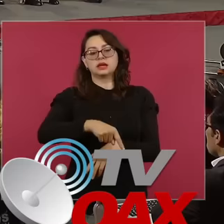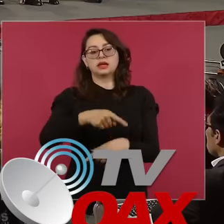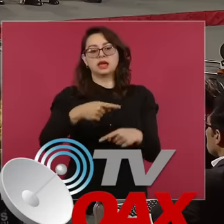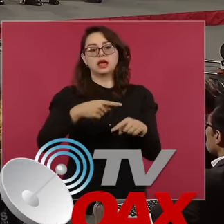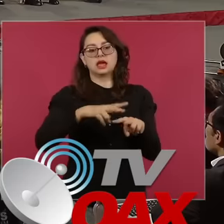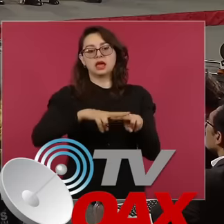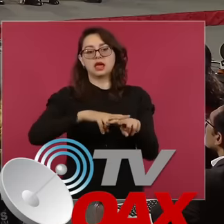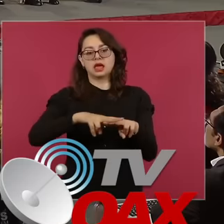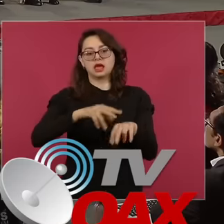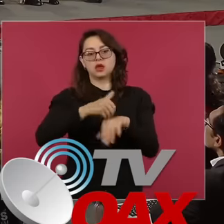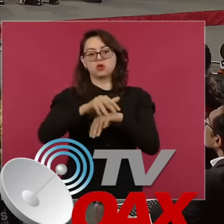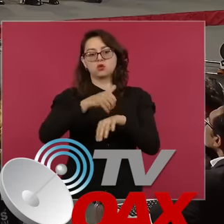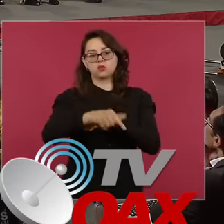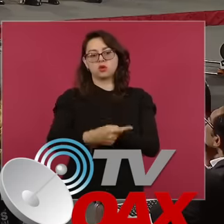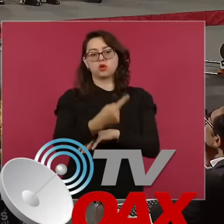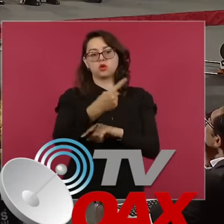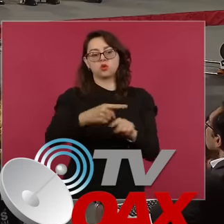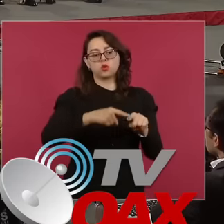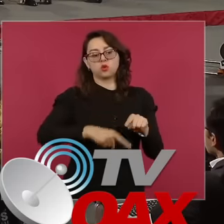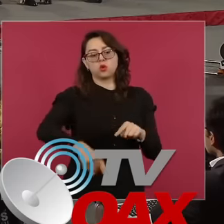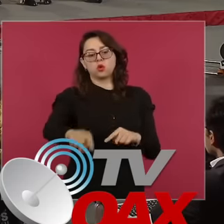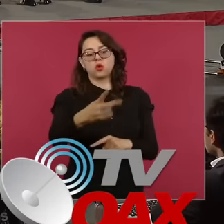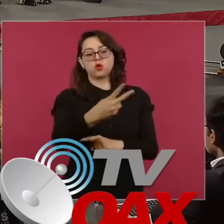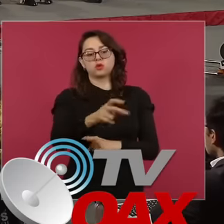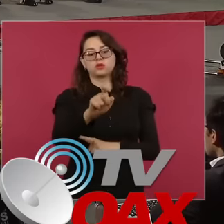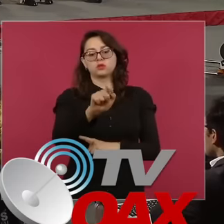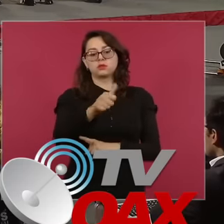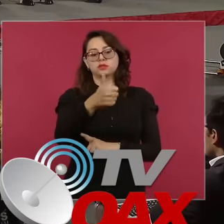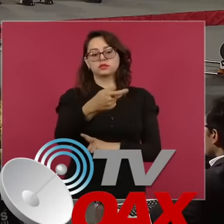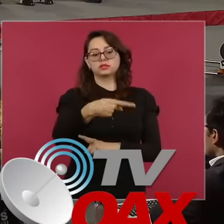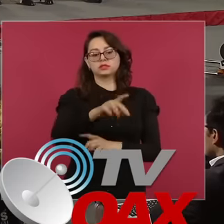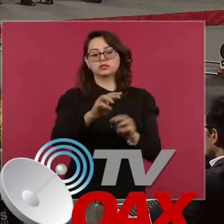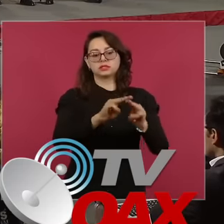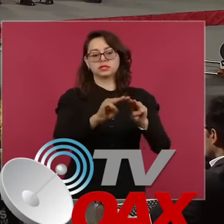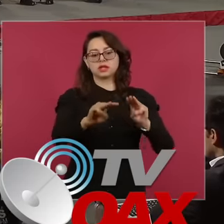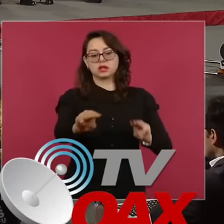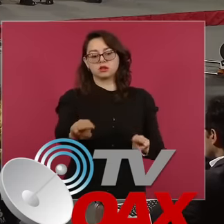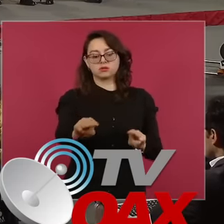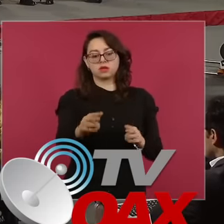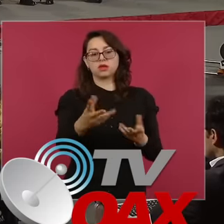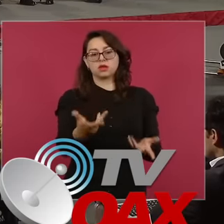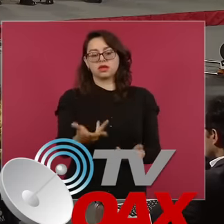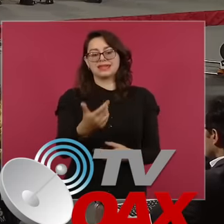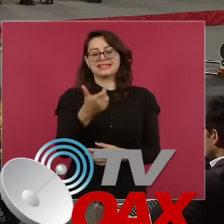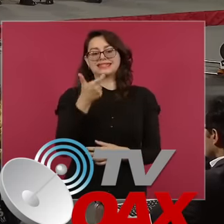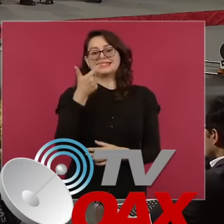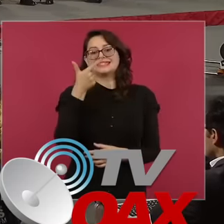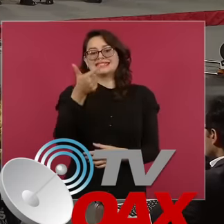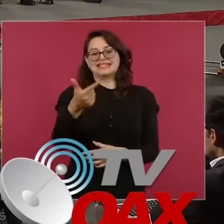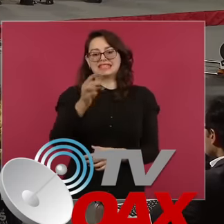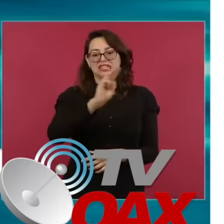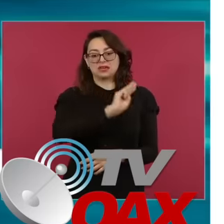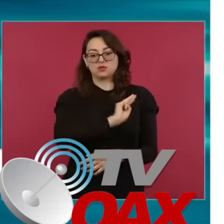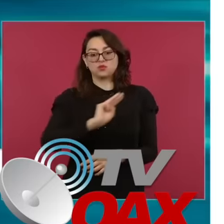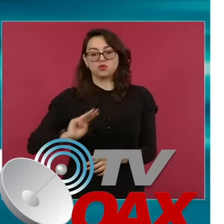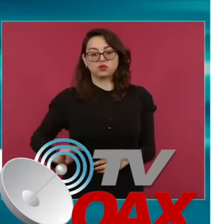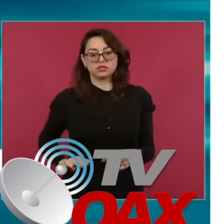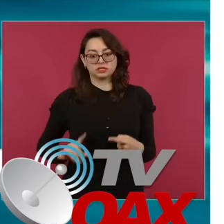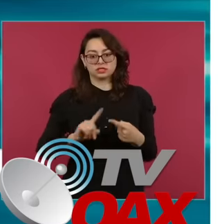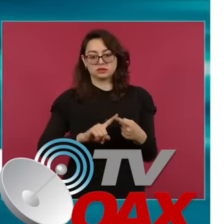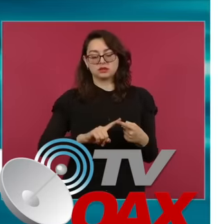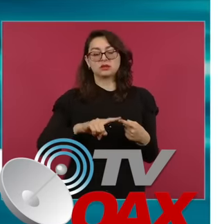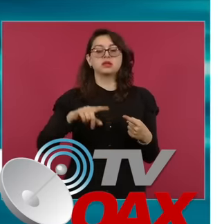Tren Maya, que recorre 226 kilómetros a través de 7 municipios de los estados de